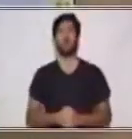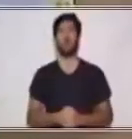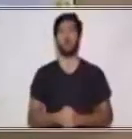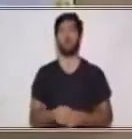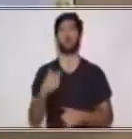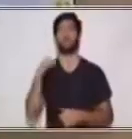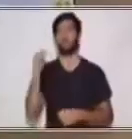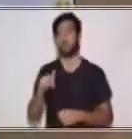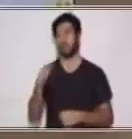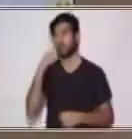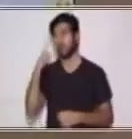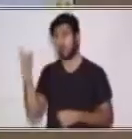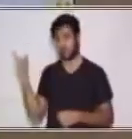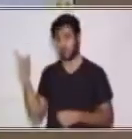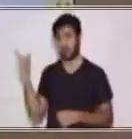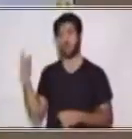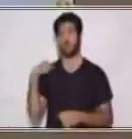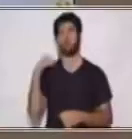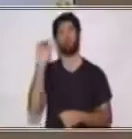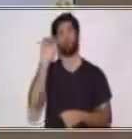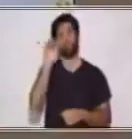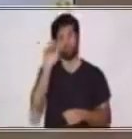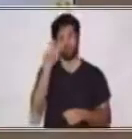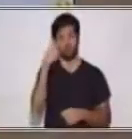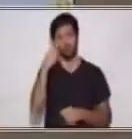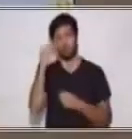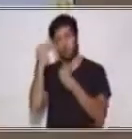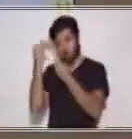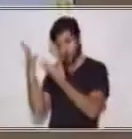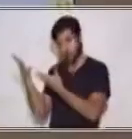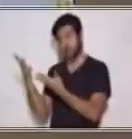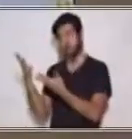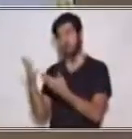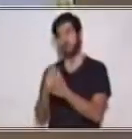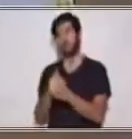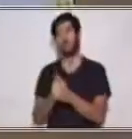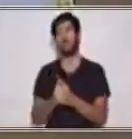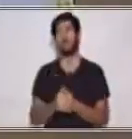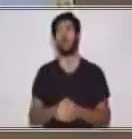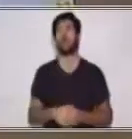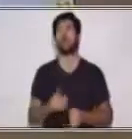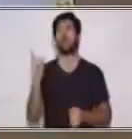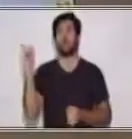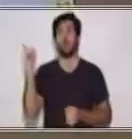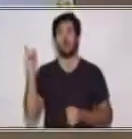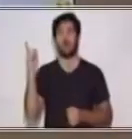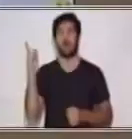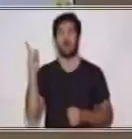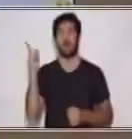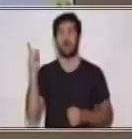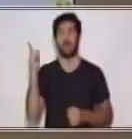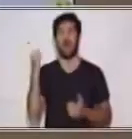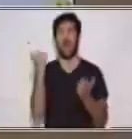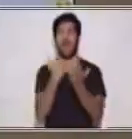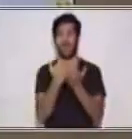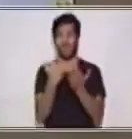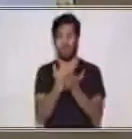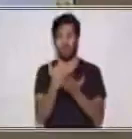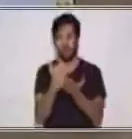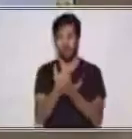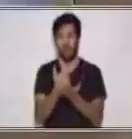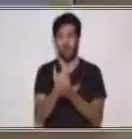una observación que te quiero mencionar. Es válido, según la Real Academia Española, que en las siglas,